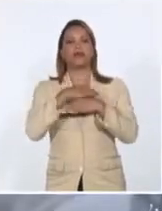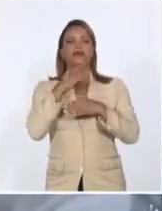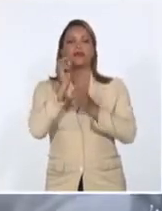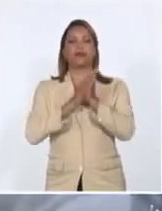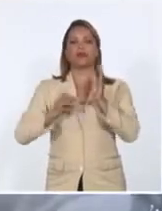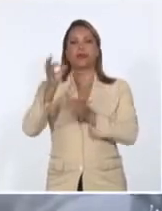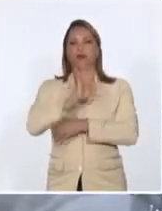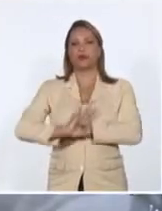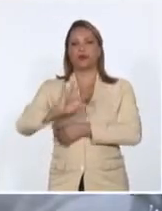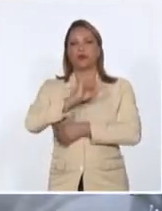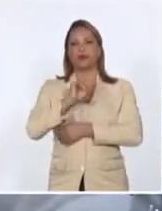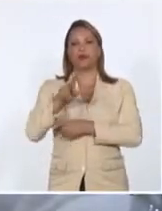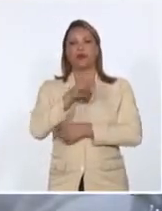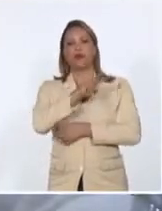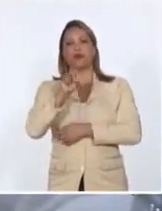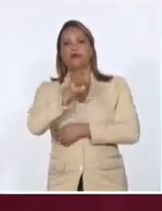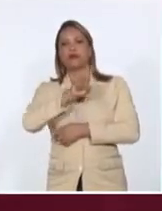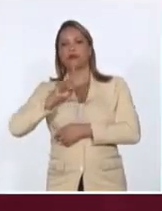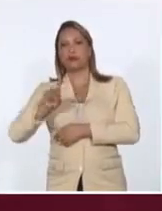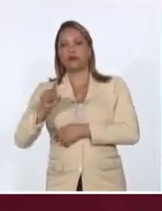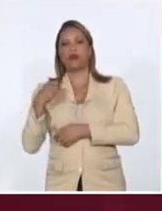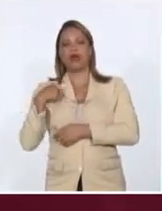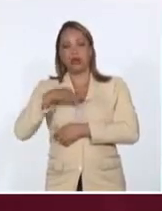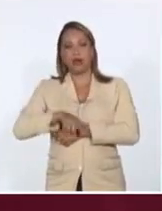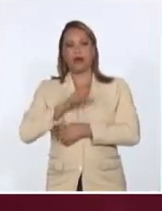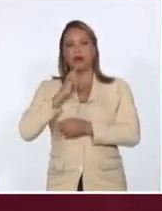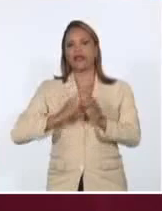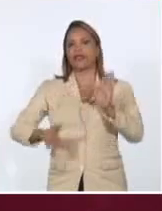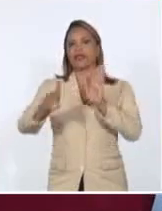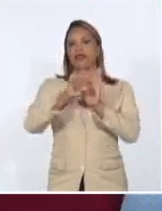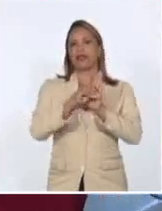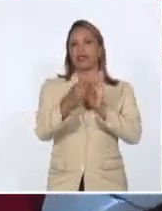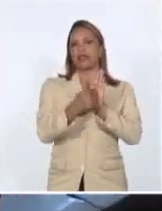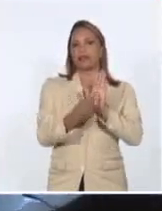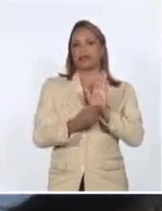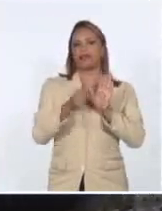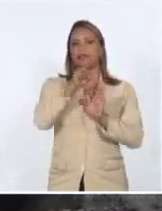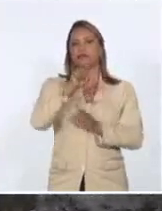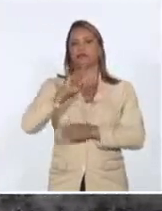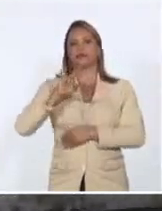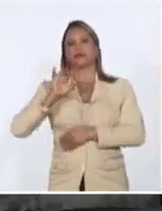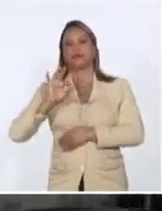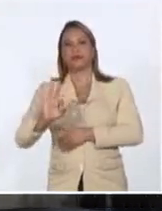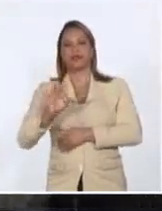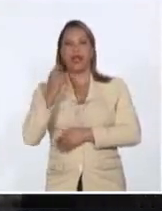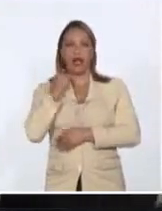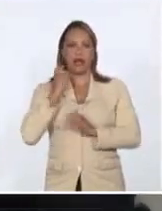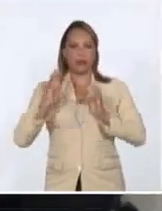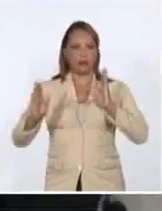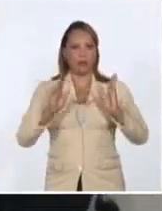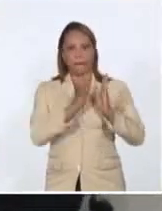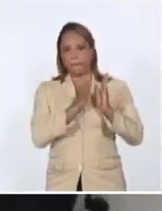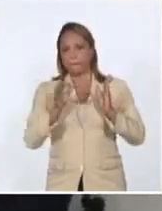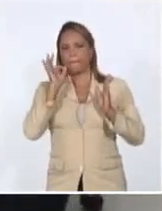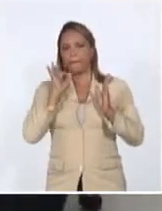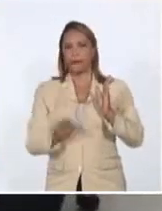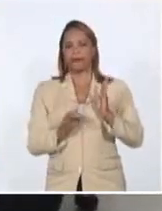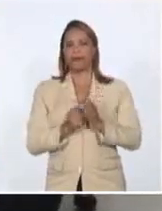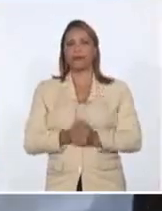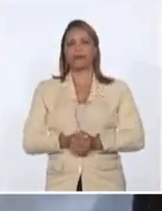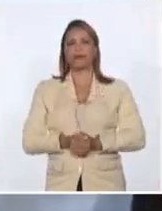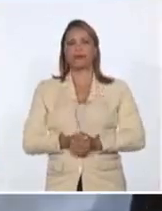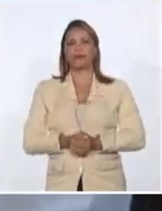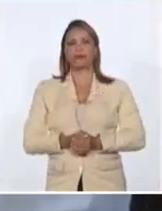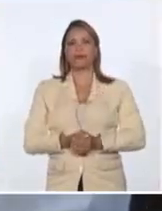de 2021 y puesto en vigor por el Decreto Presidencial 198 el mismo año. Lograr este resultado en tan